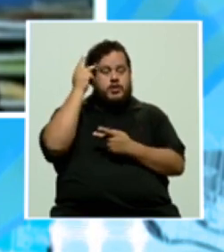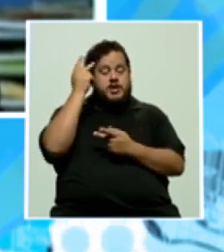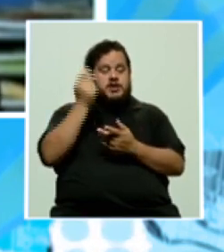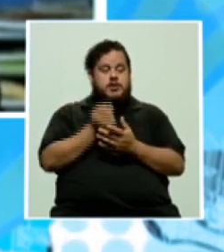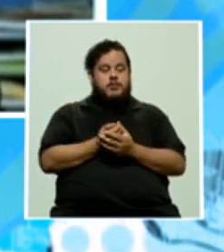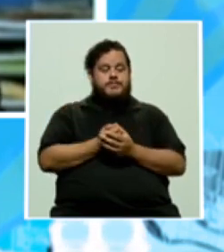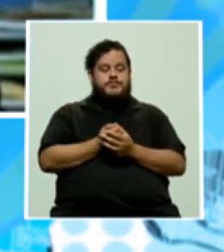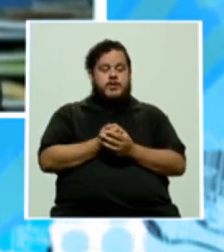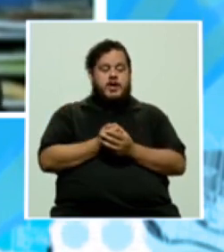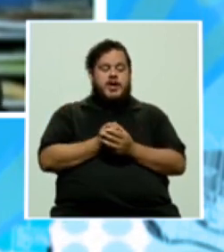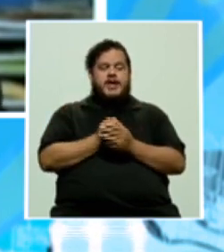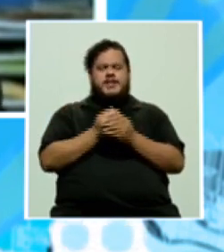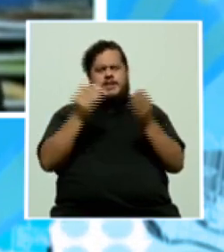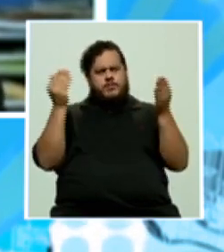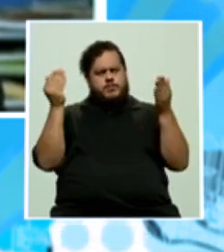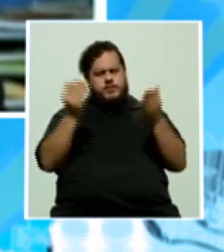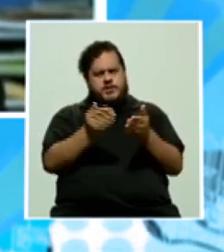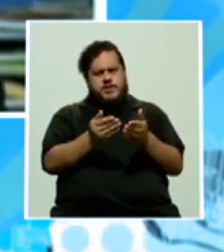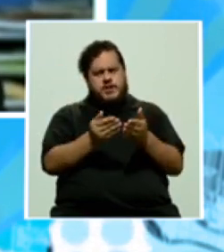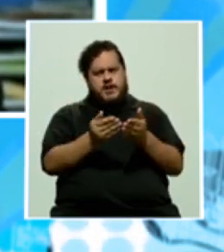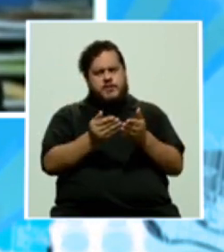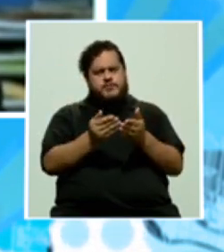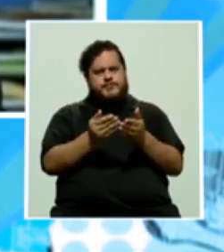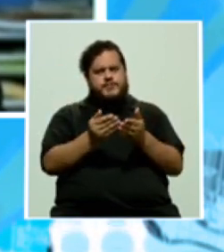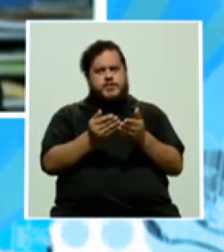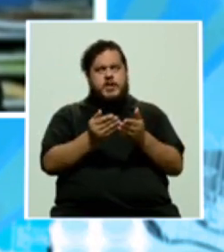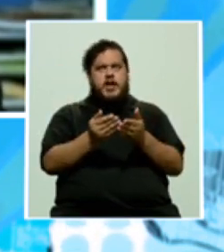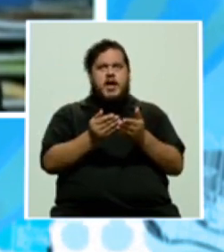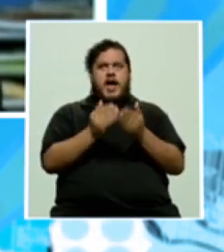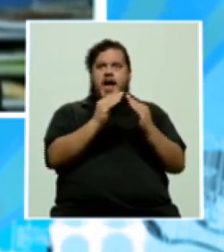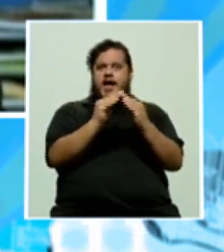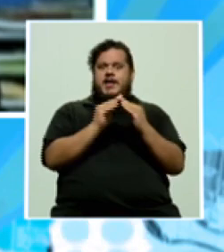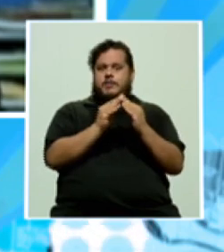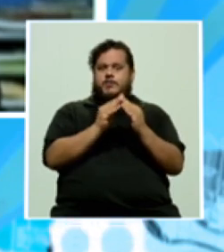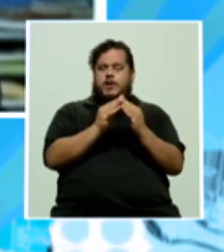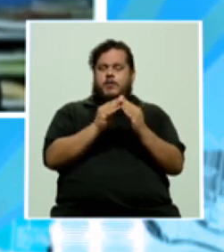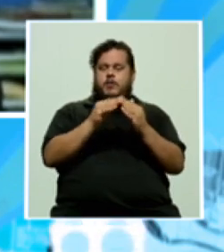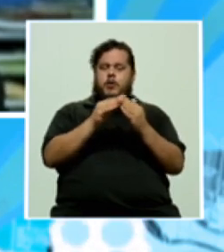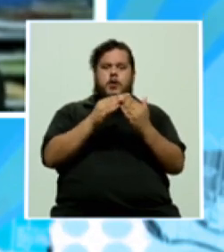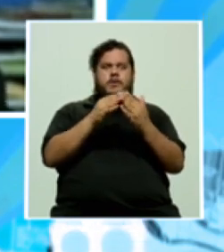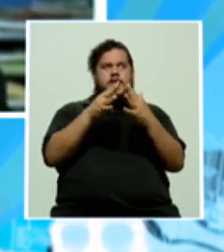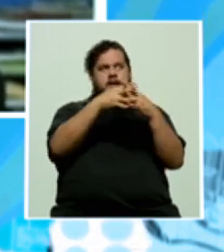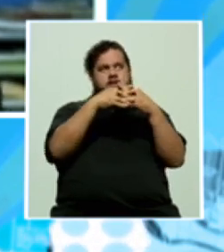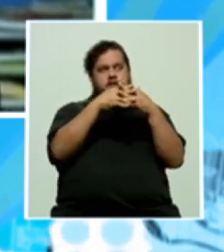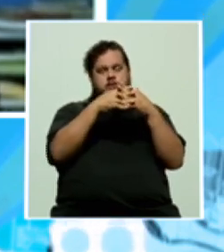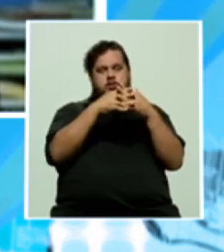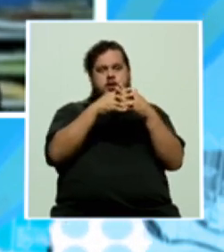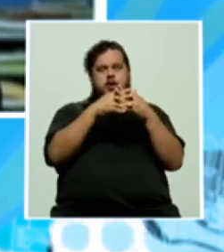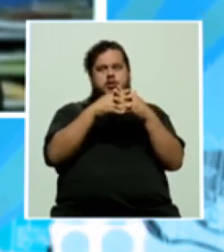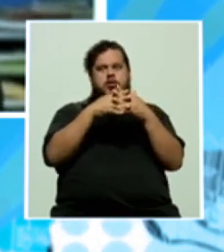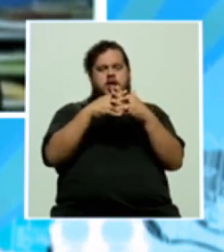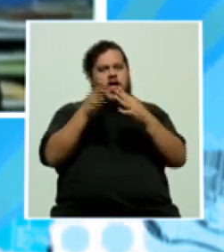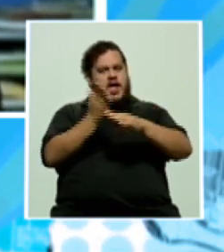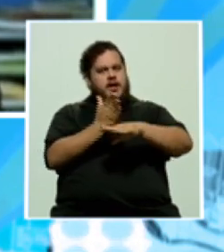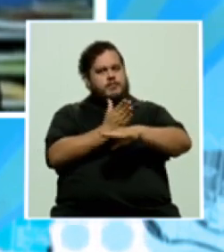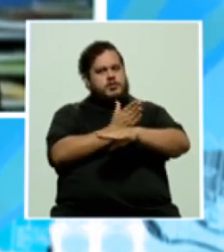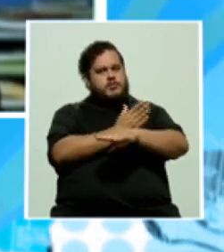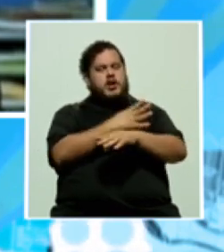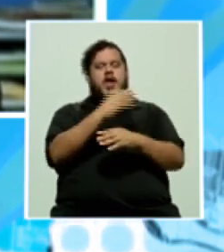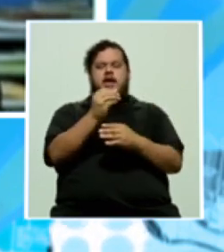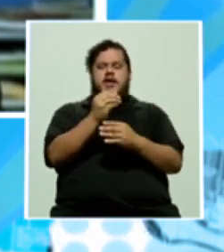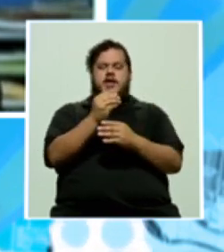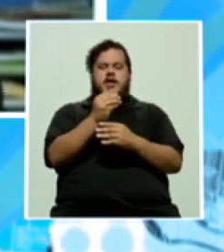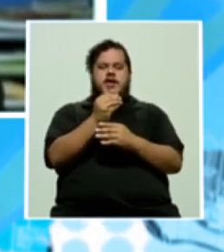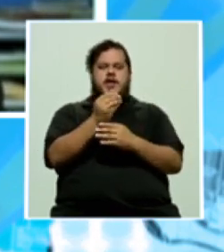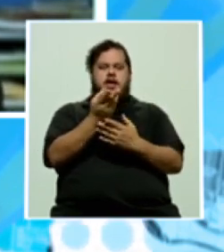muy dedicado a que el pueblo americano prospere, y pues el nacionalismo del presidente